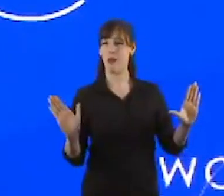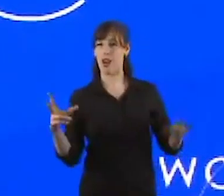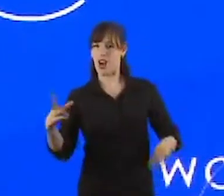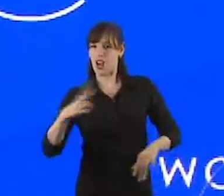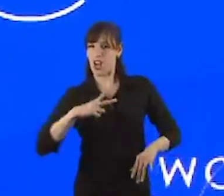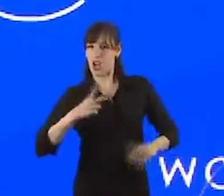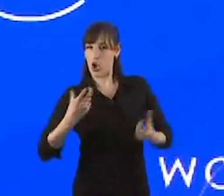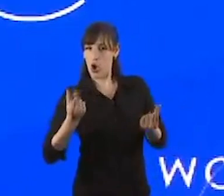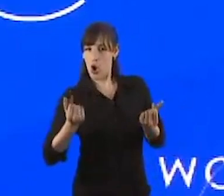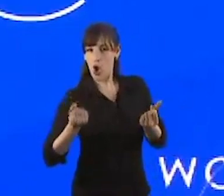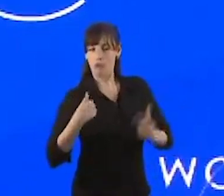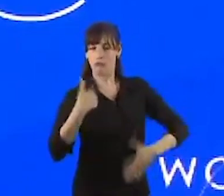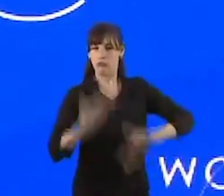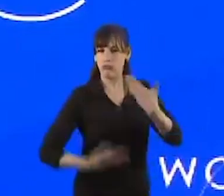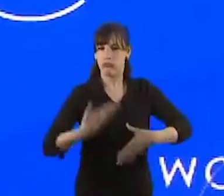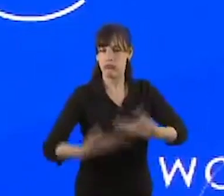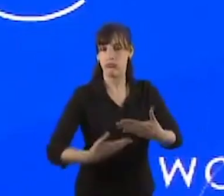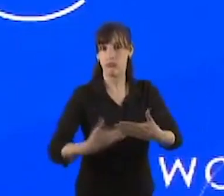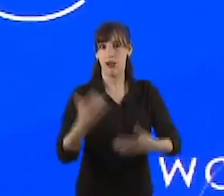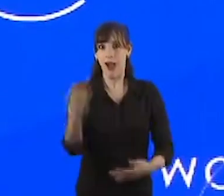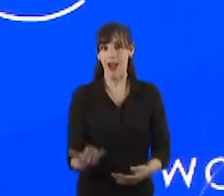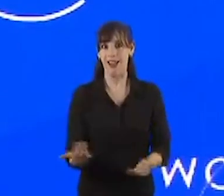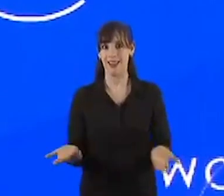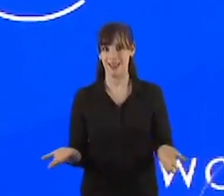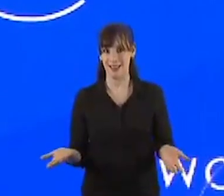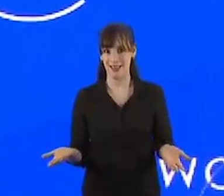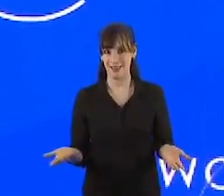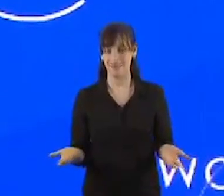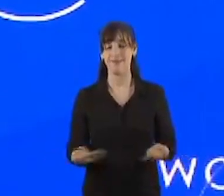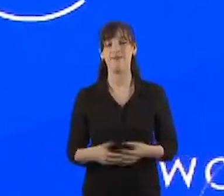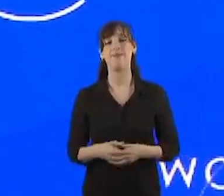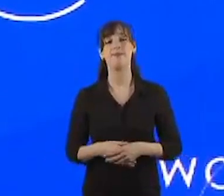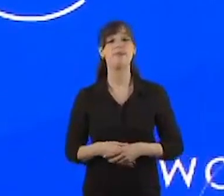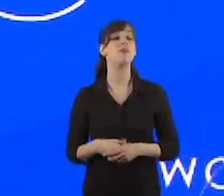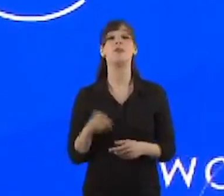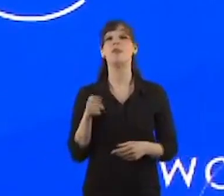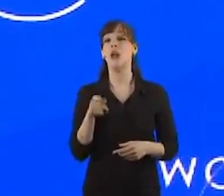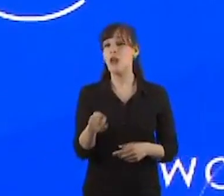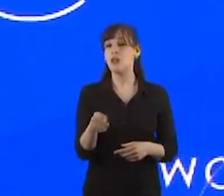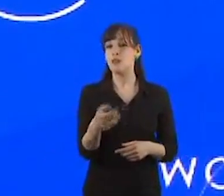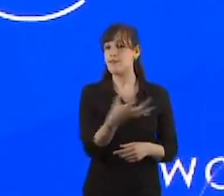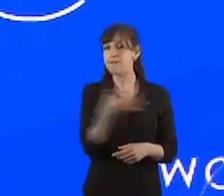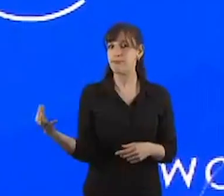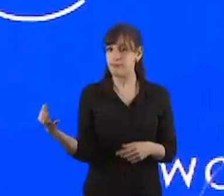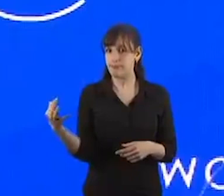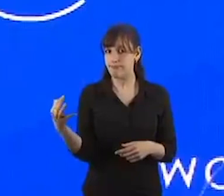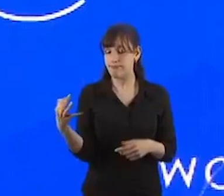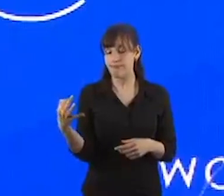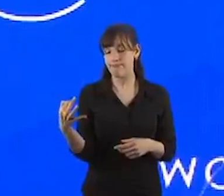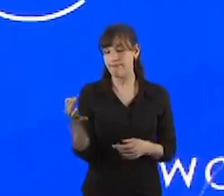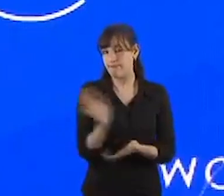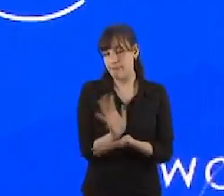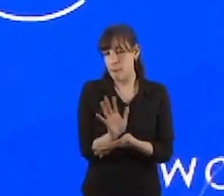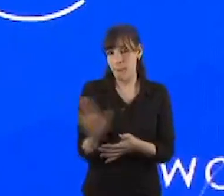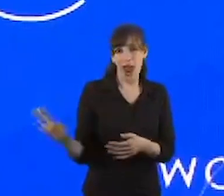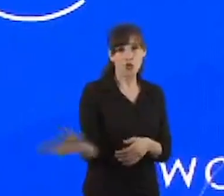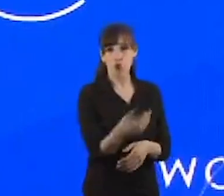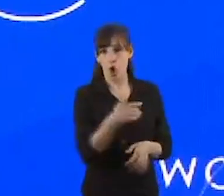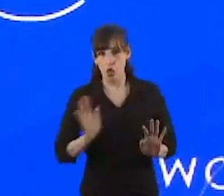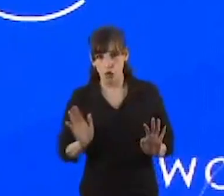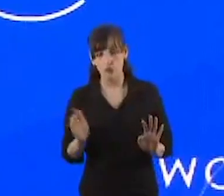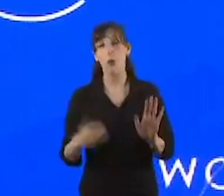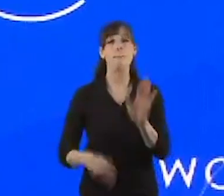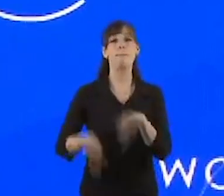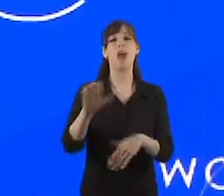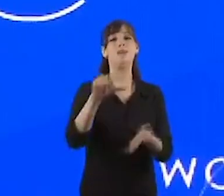en cualquier otro momento de nuestra historia. Esto es cierto para todos, pero en particular para aquellos países que son